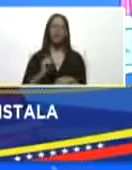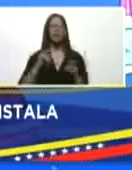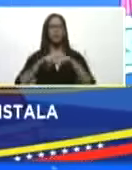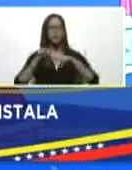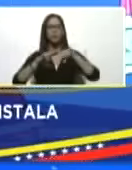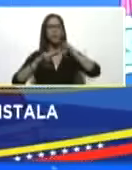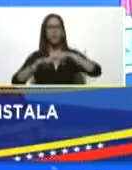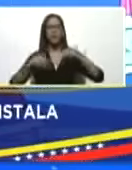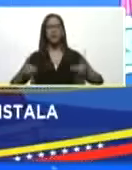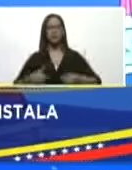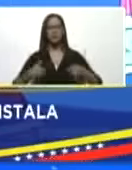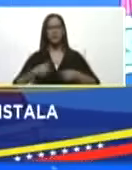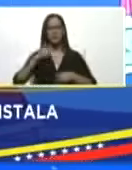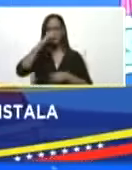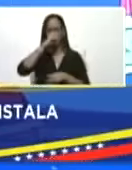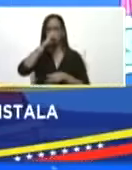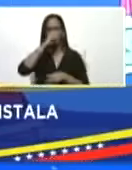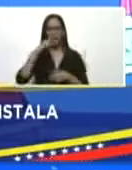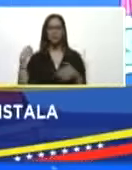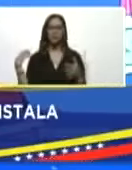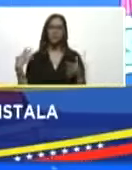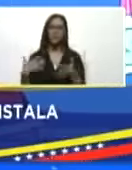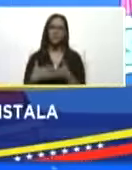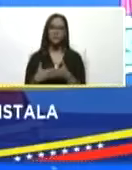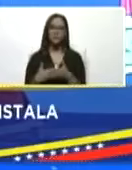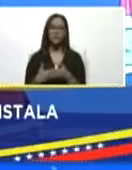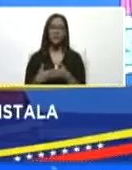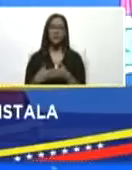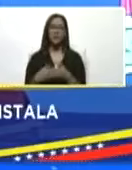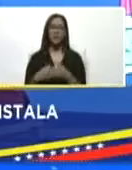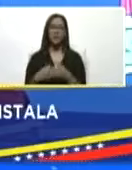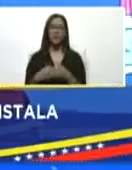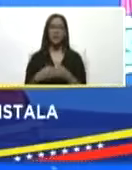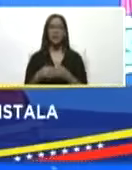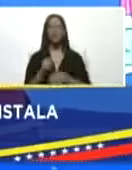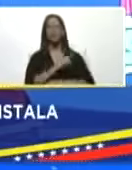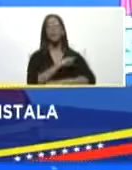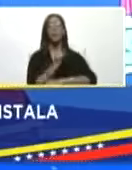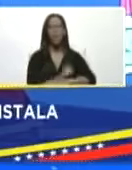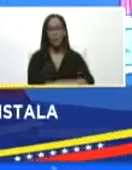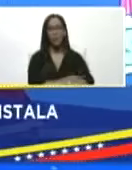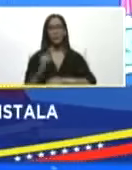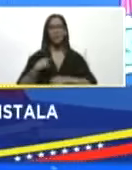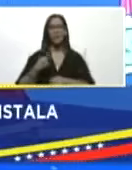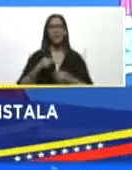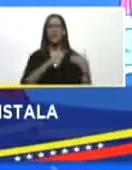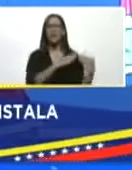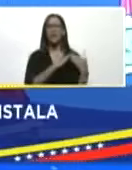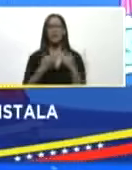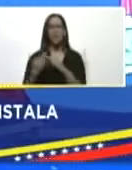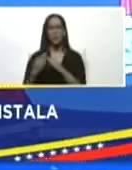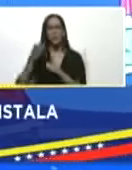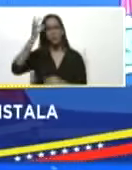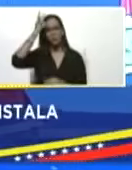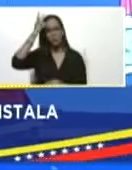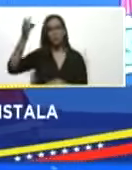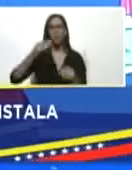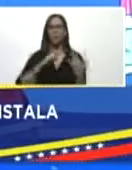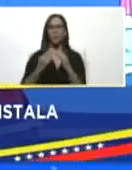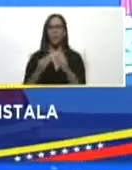de estos años. El inmenso poder de las comunas, de los consejos comunales, de los